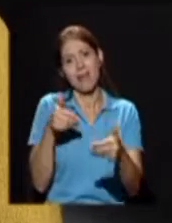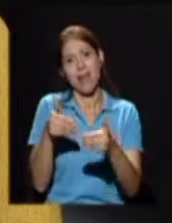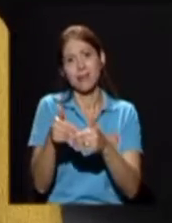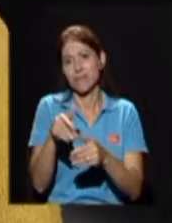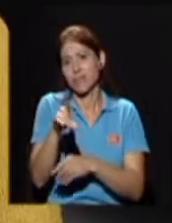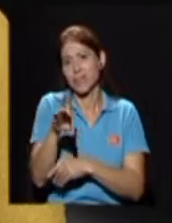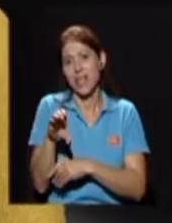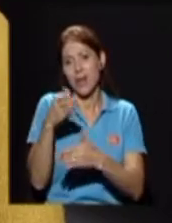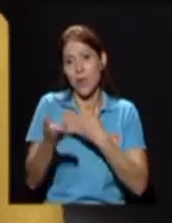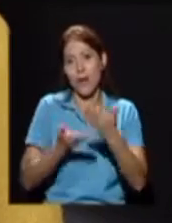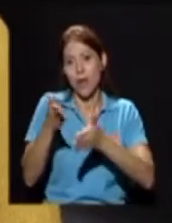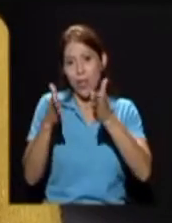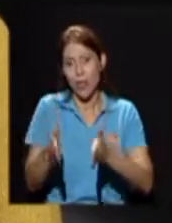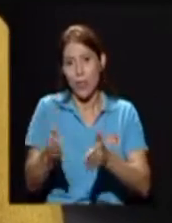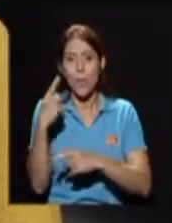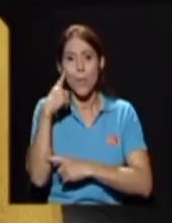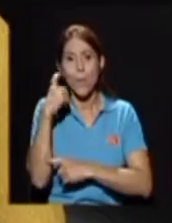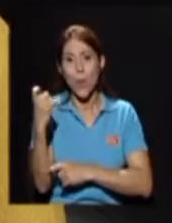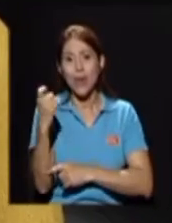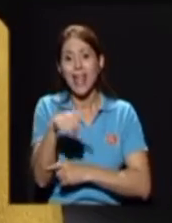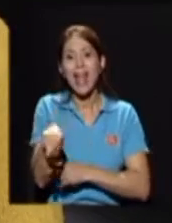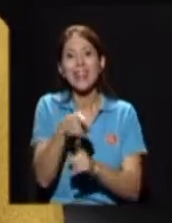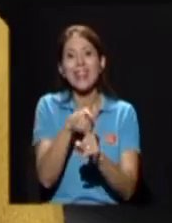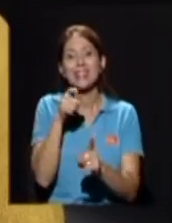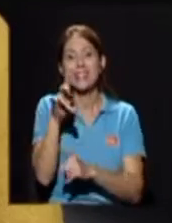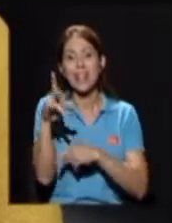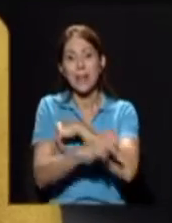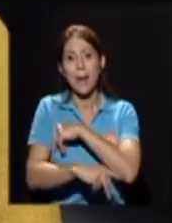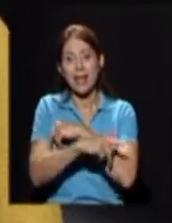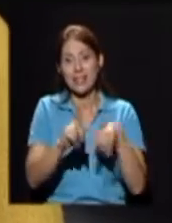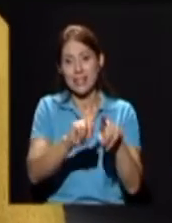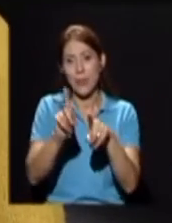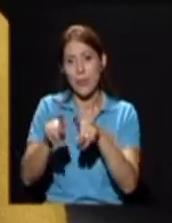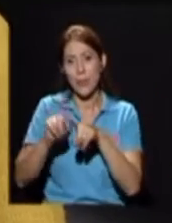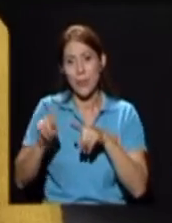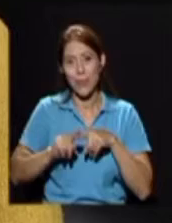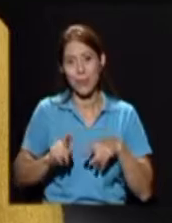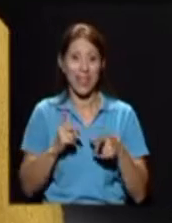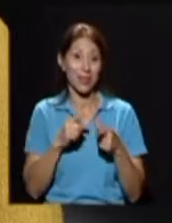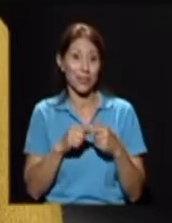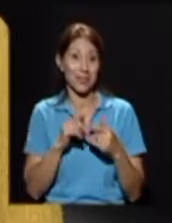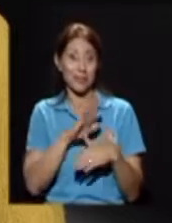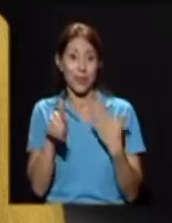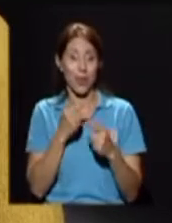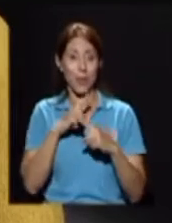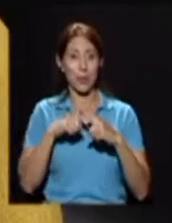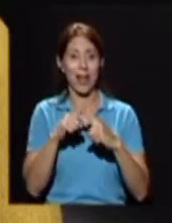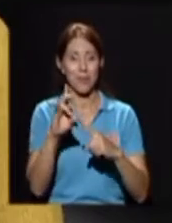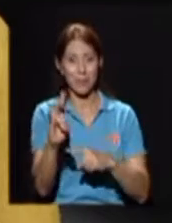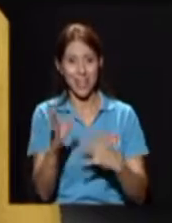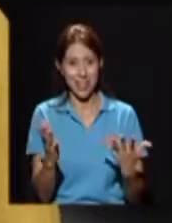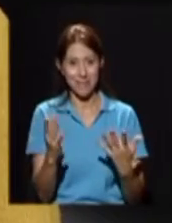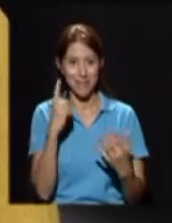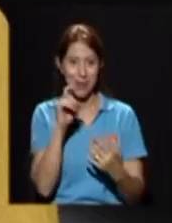100 colaboradores, porque son de 7 países. Claro. Entonces todo hay que multiplicarlo por 7, ¿verdad? Este sí